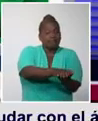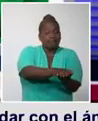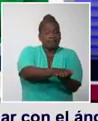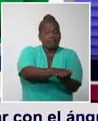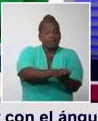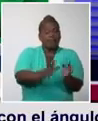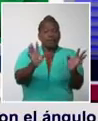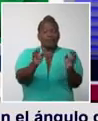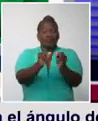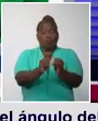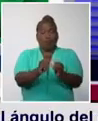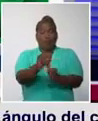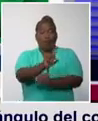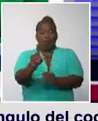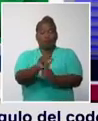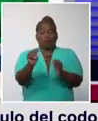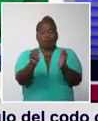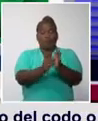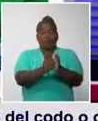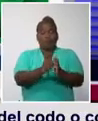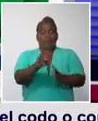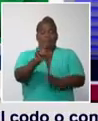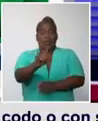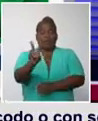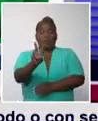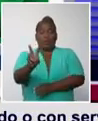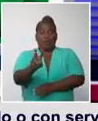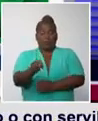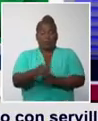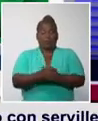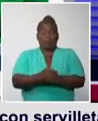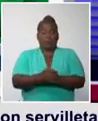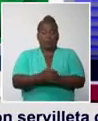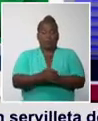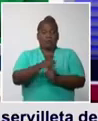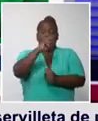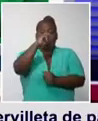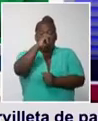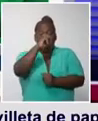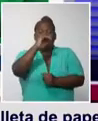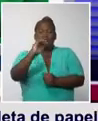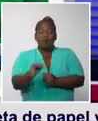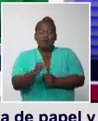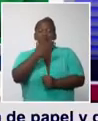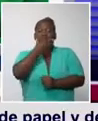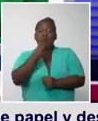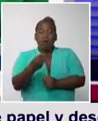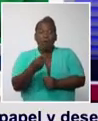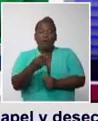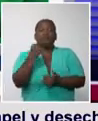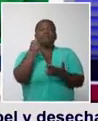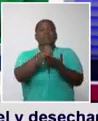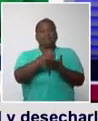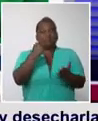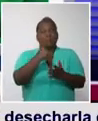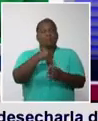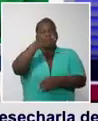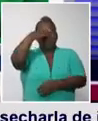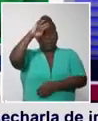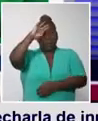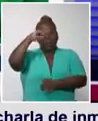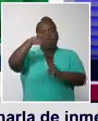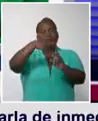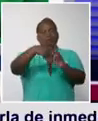de 11.222 niños, jóvenes, adolescentes que han sido diagnosticados en Cuba con